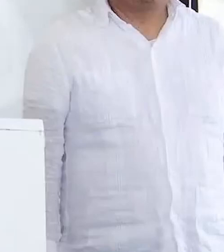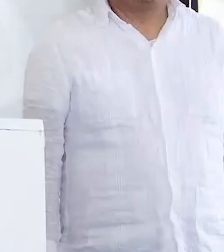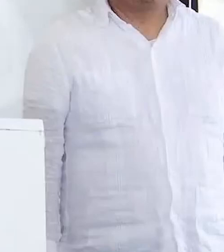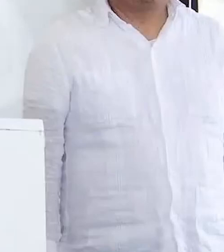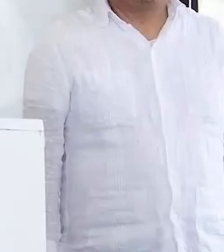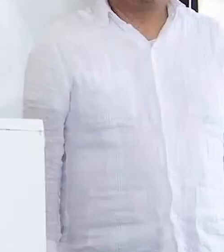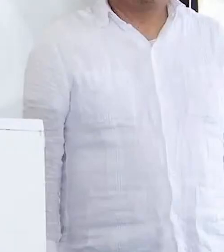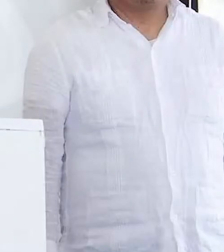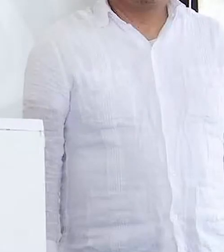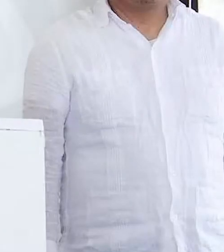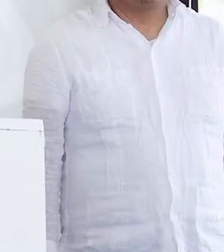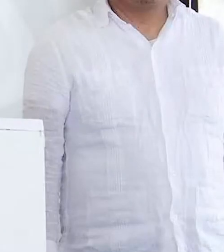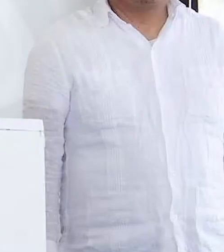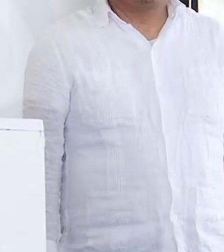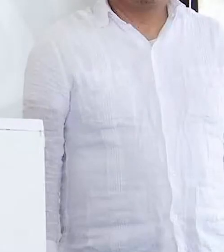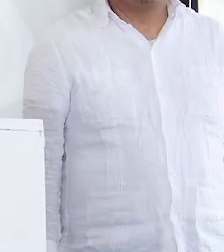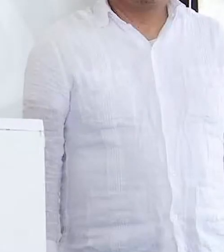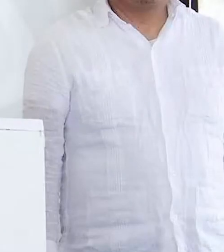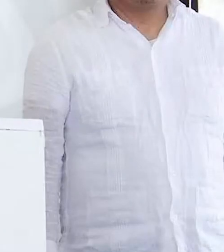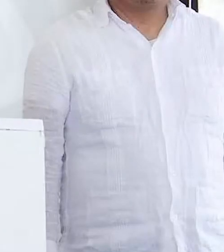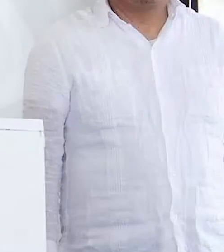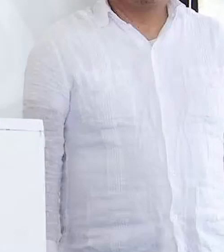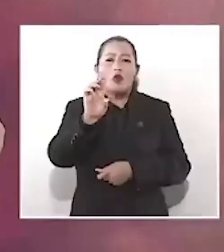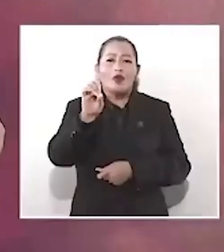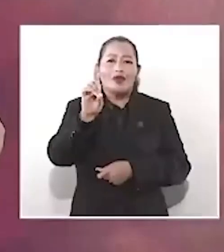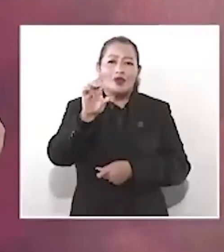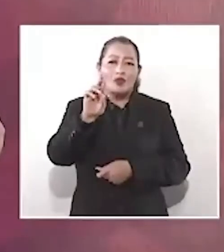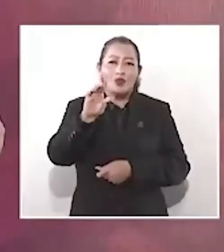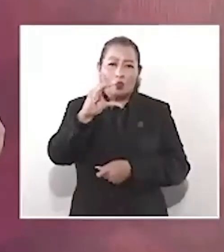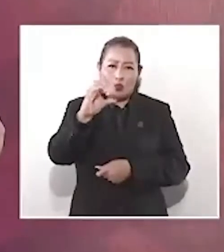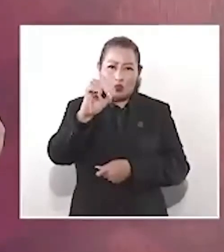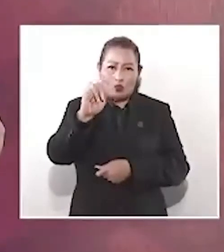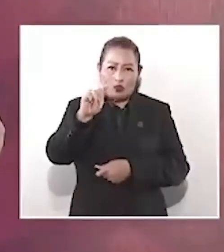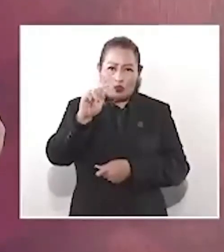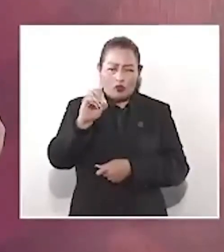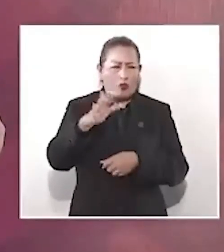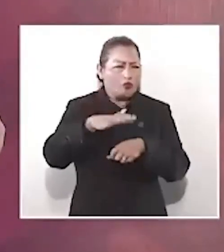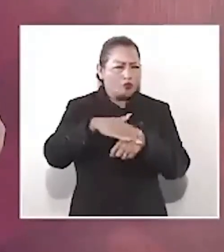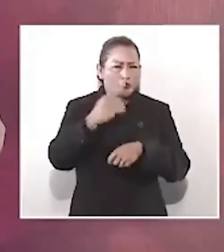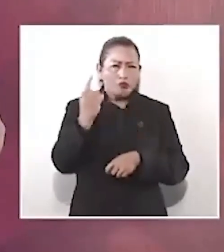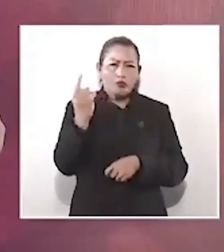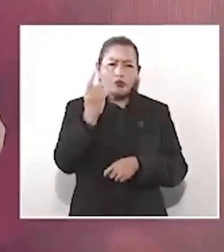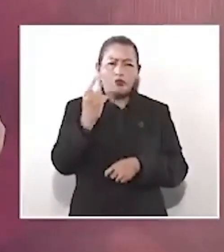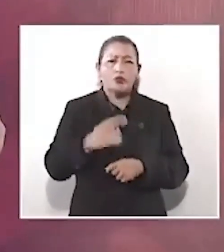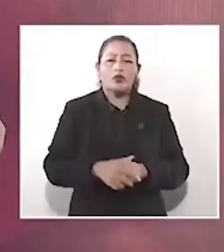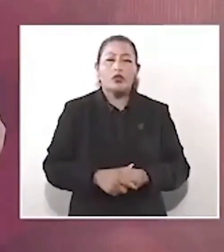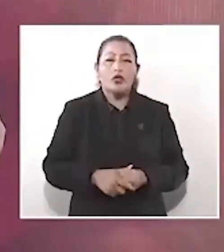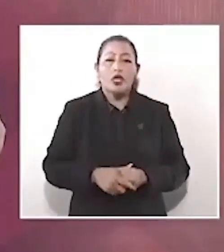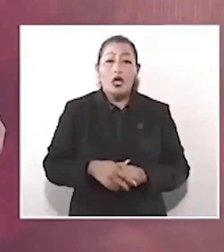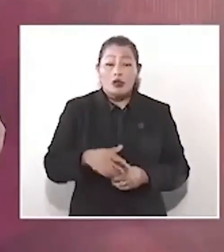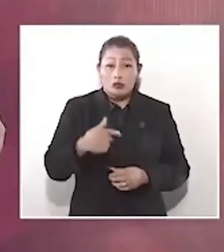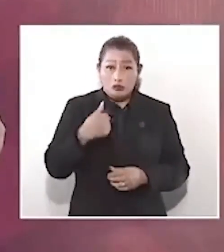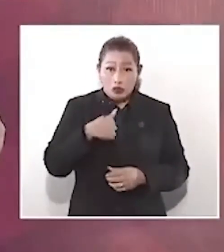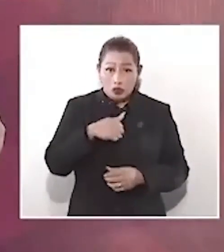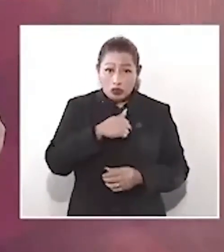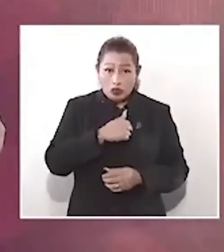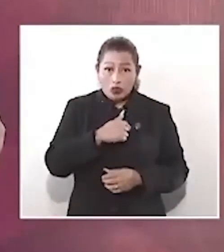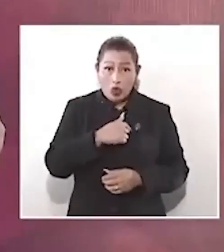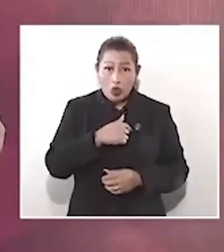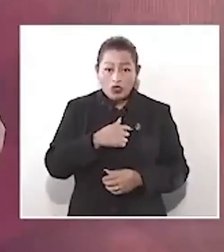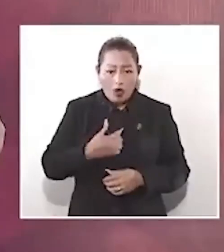para finales o mediados de junio vendrá a entregar la ampliación del distrito de Riego Yaqui.